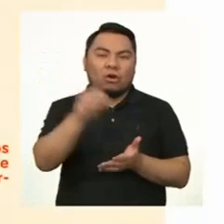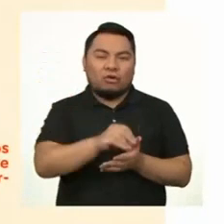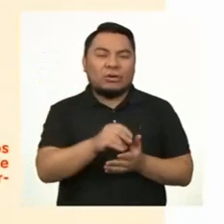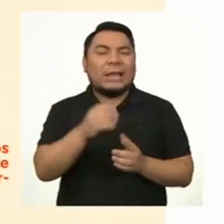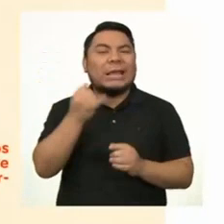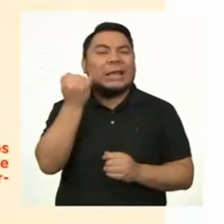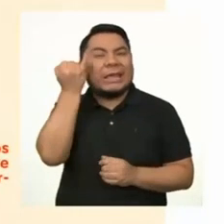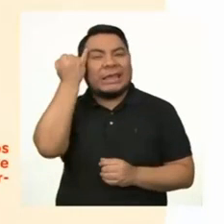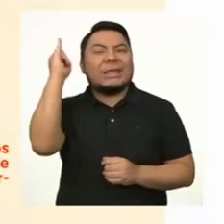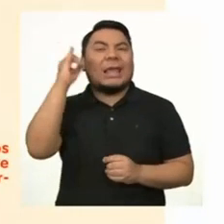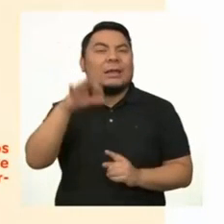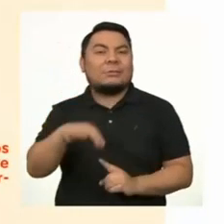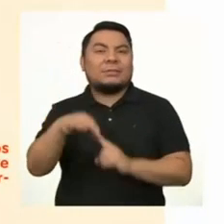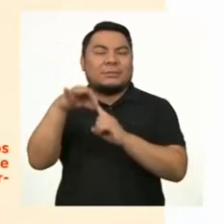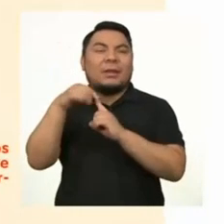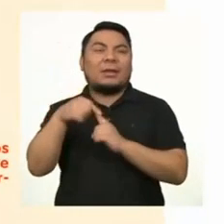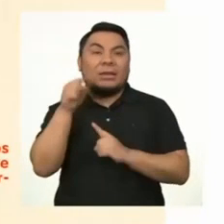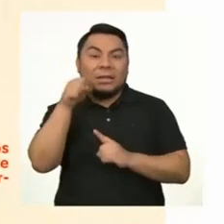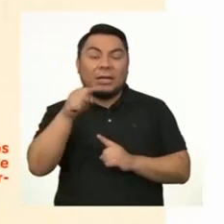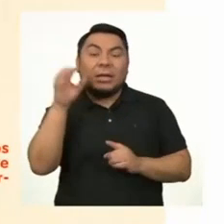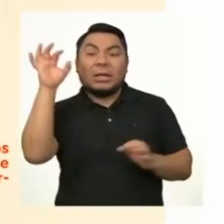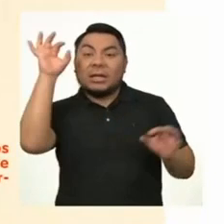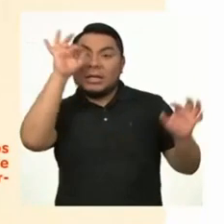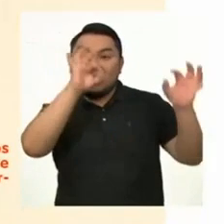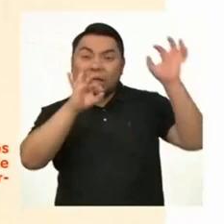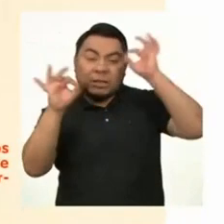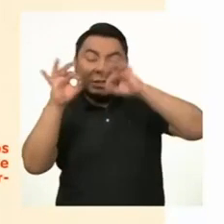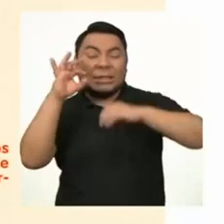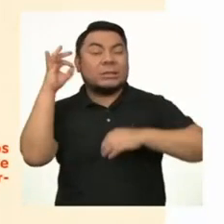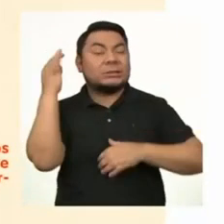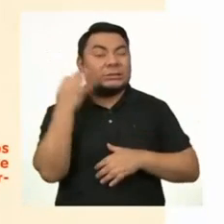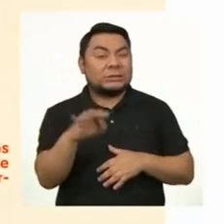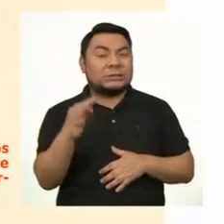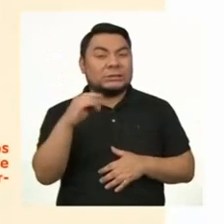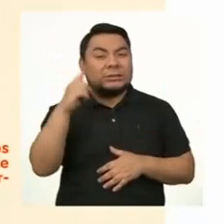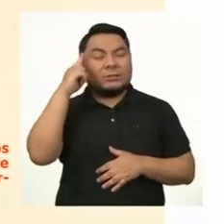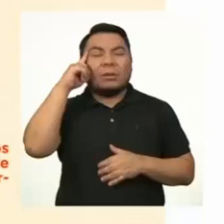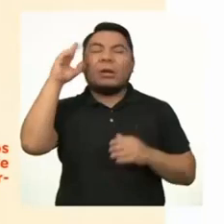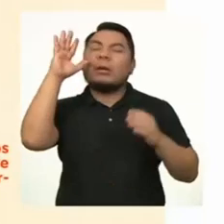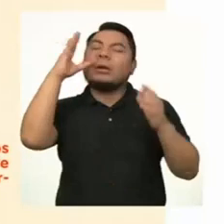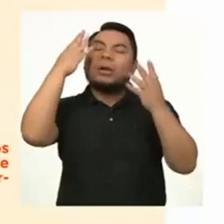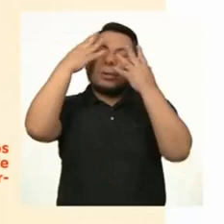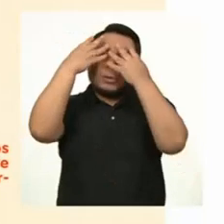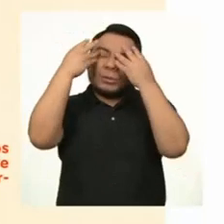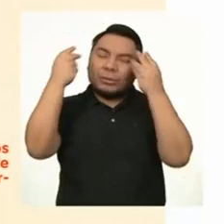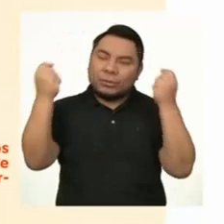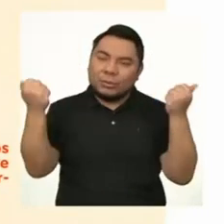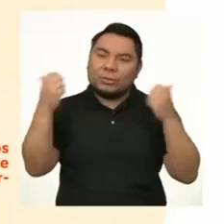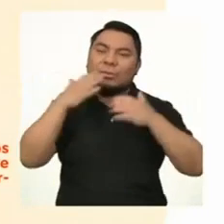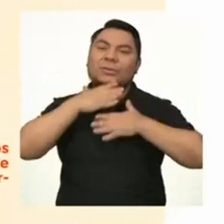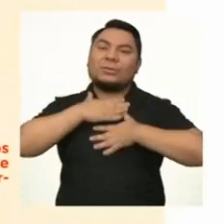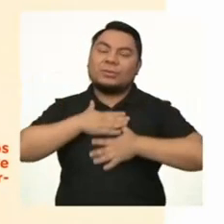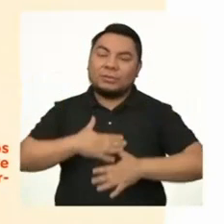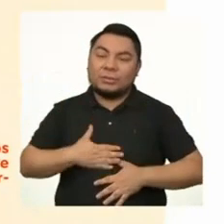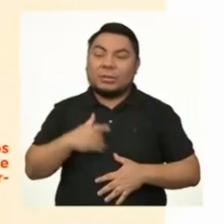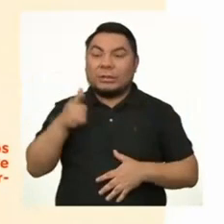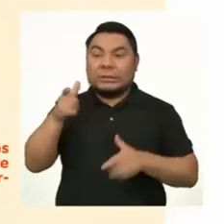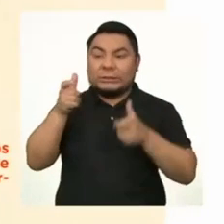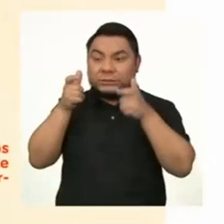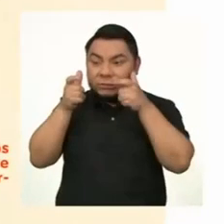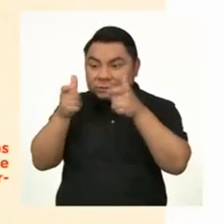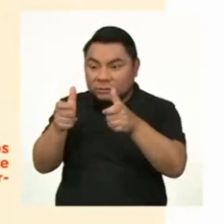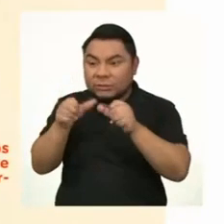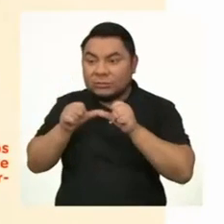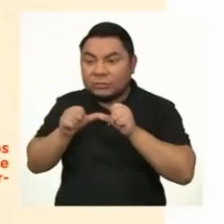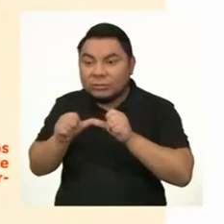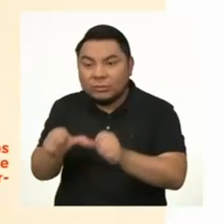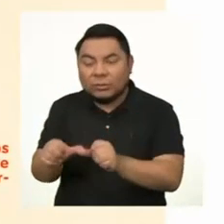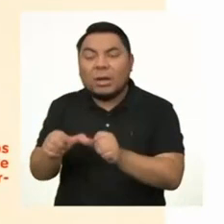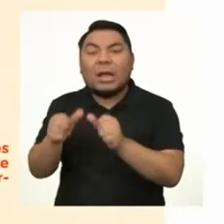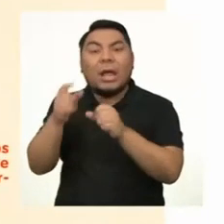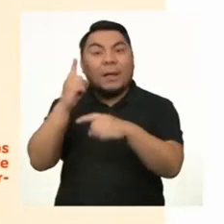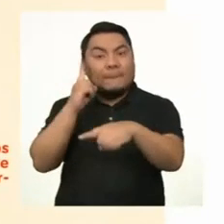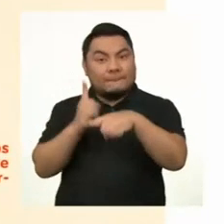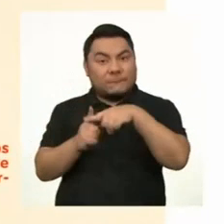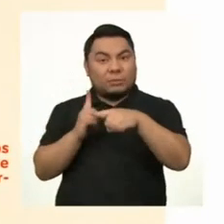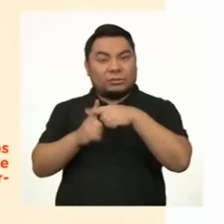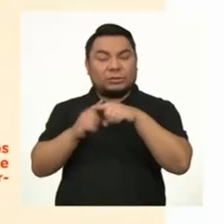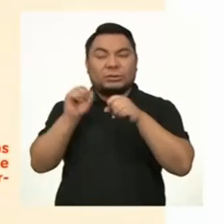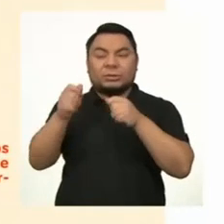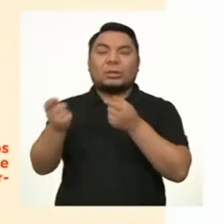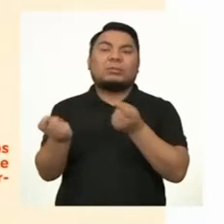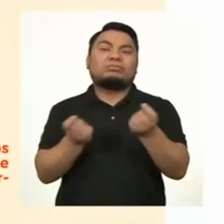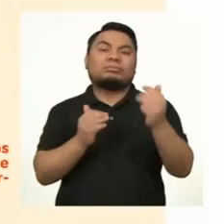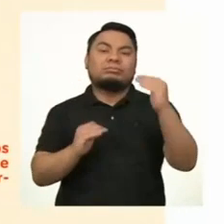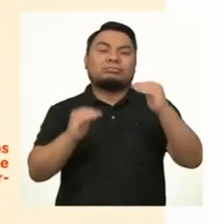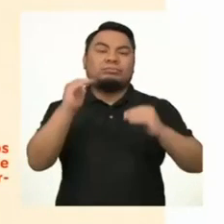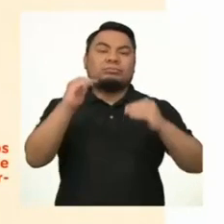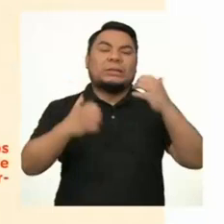Las distracciones, siempre que sean cada cierto tiempo y bajo supervisión, son positivas para